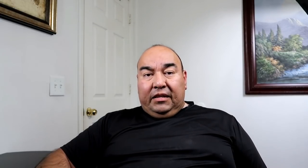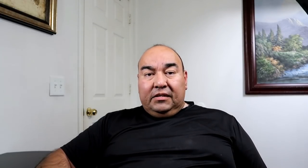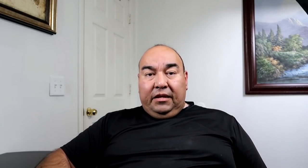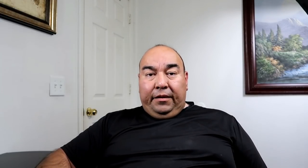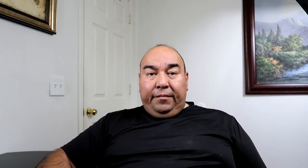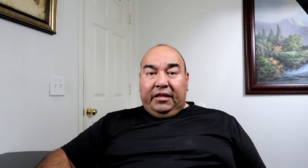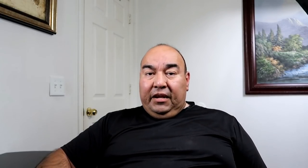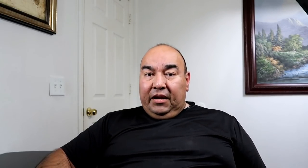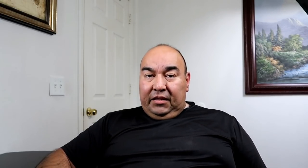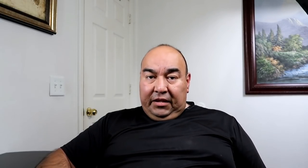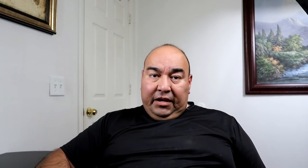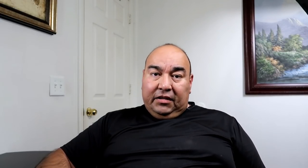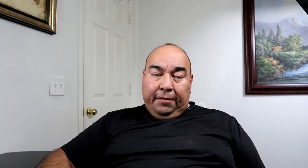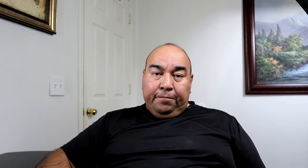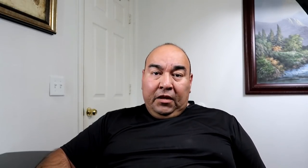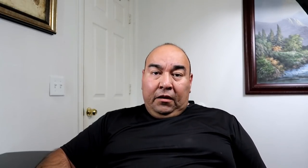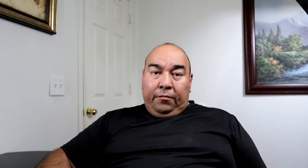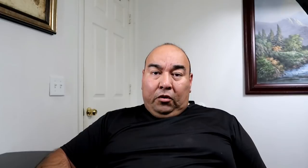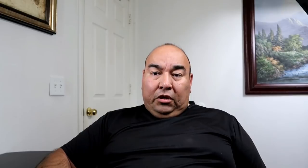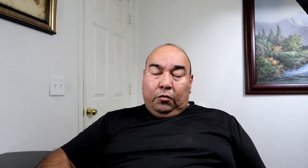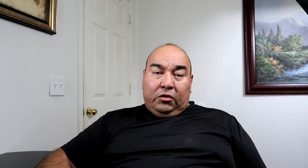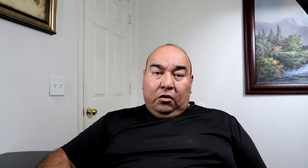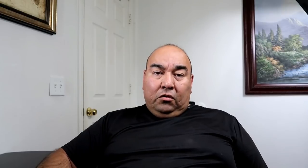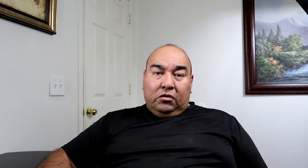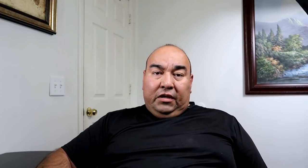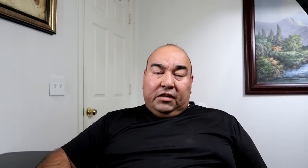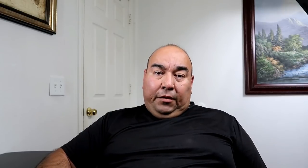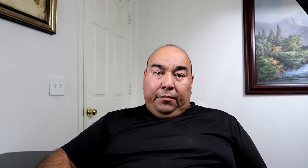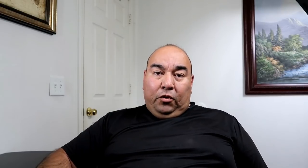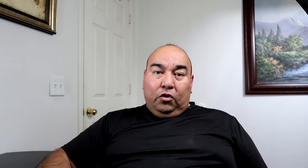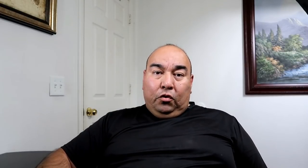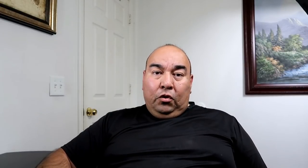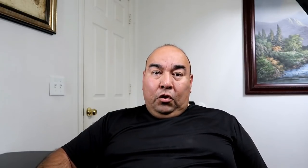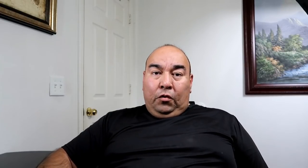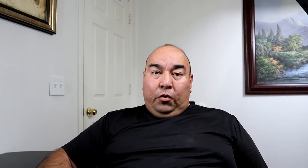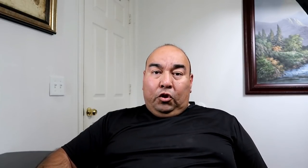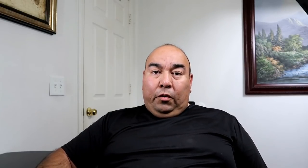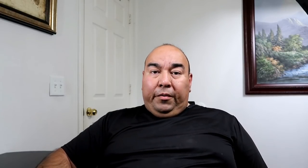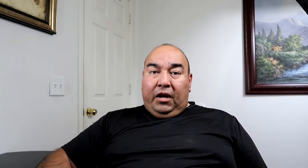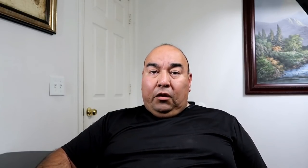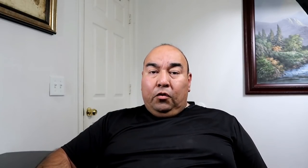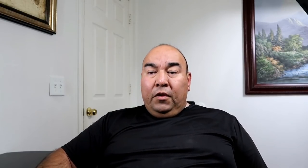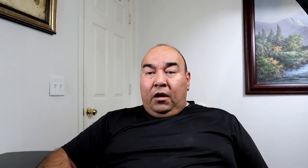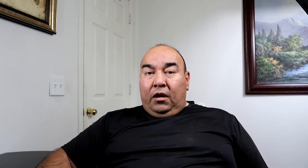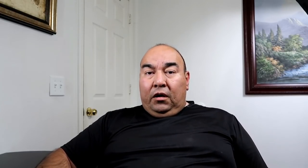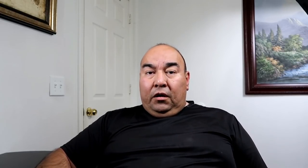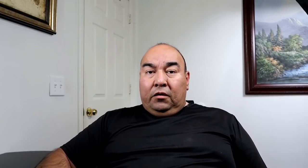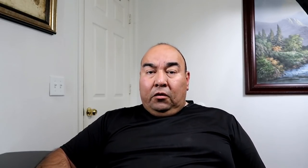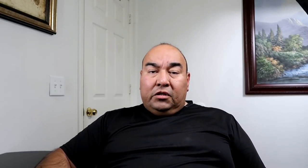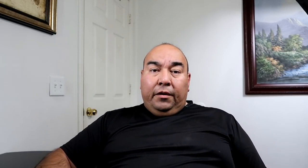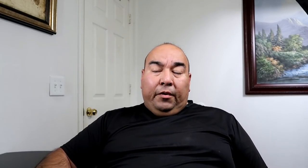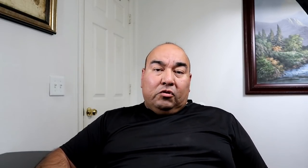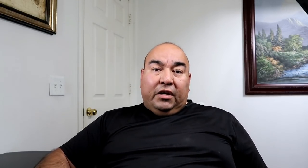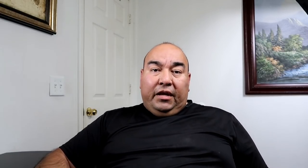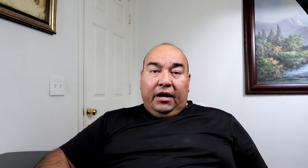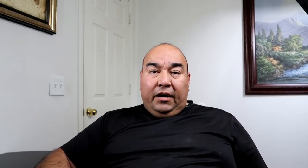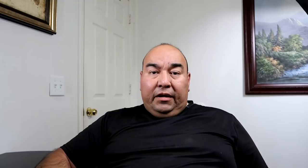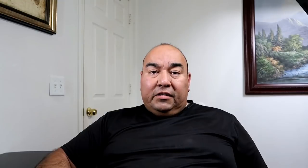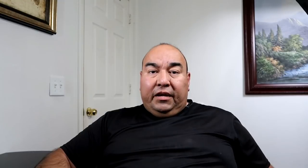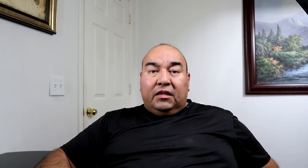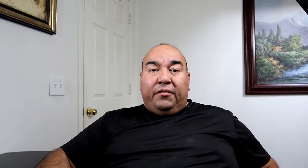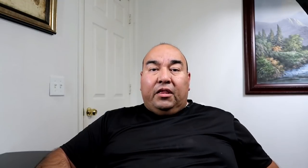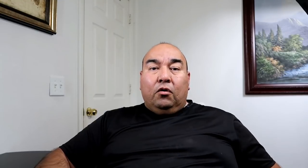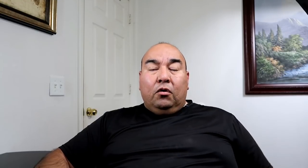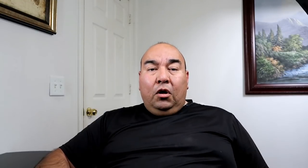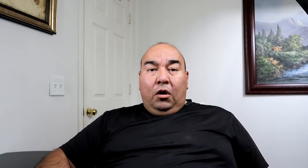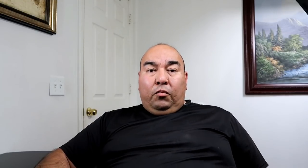estas tandas de manera directa. Por lo tanto, pues no se desanimen, pronto va a haber algo. No sé, me gustaría